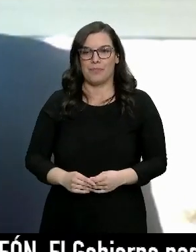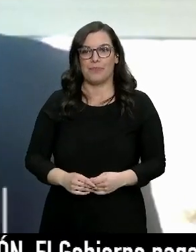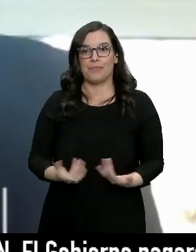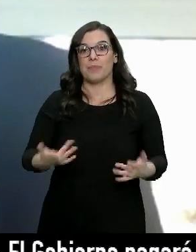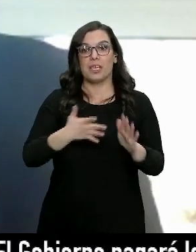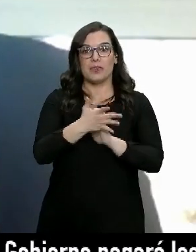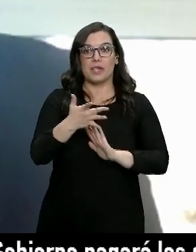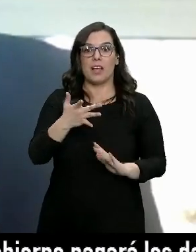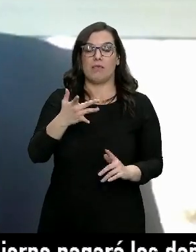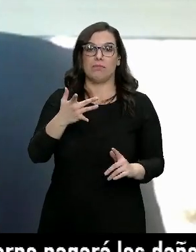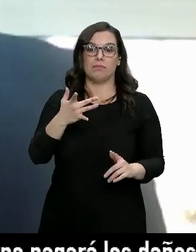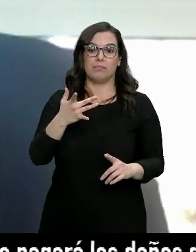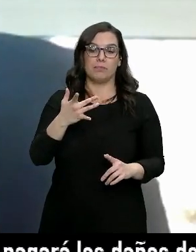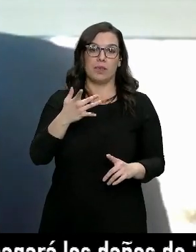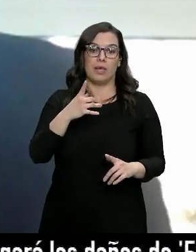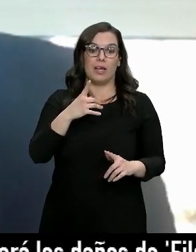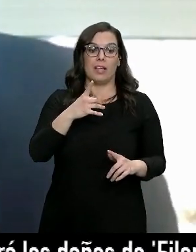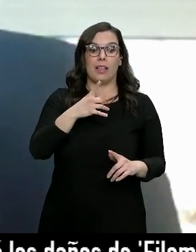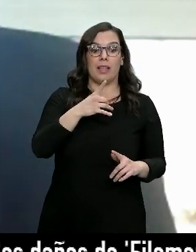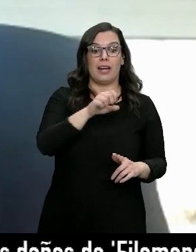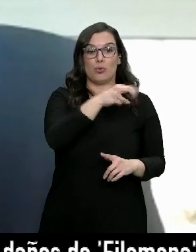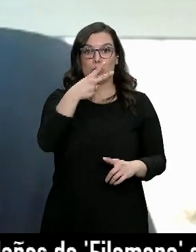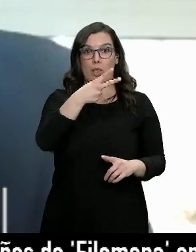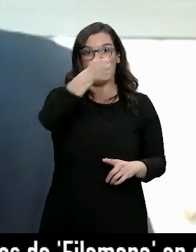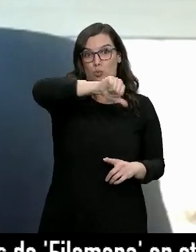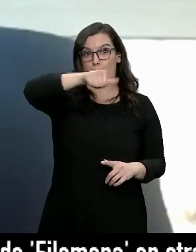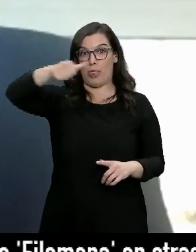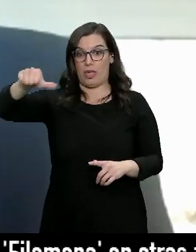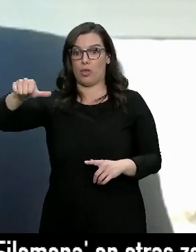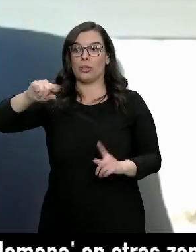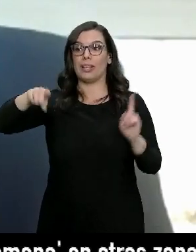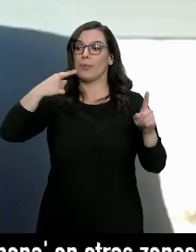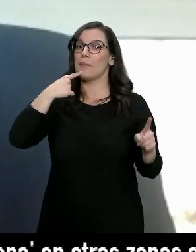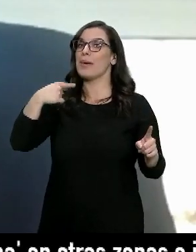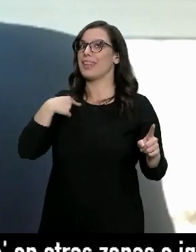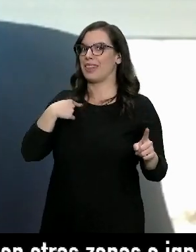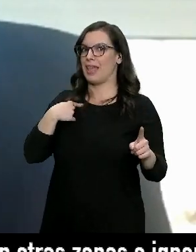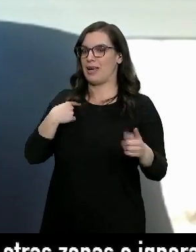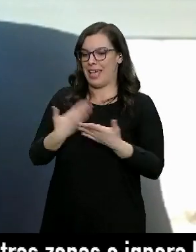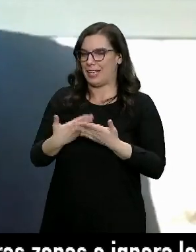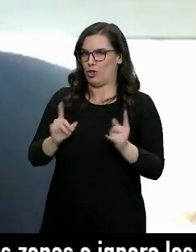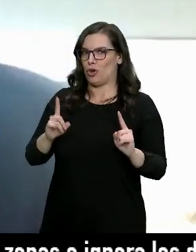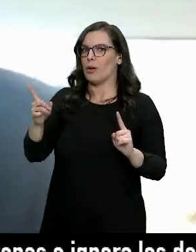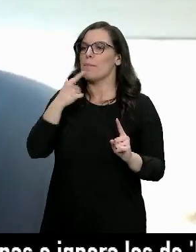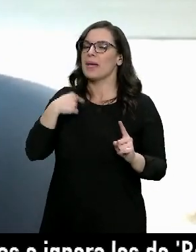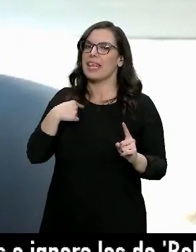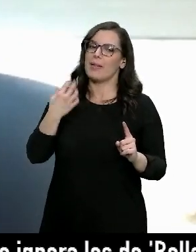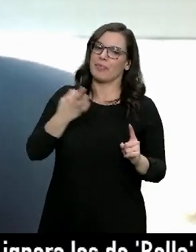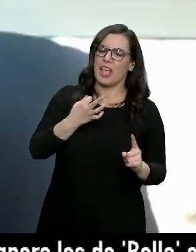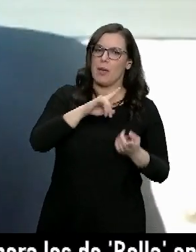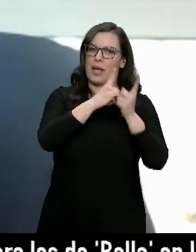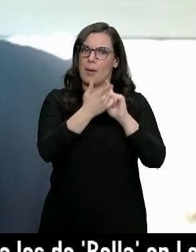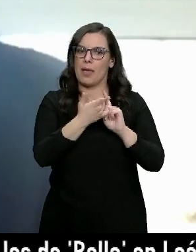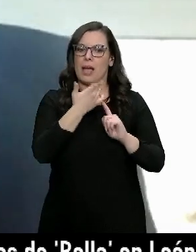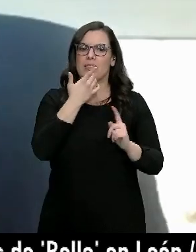un aviso bajo cuerda, de manera verbal, en el sentido de que tienen que modificar esas notas y que a esa gente que le han